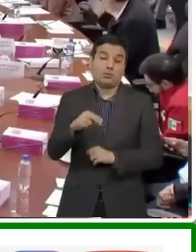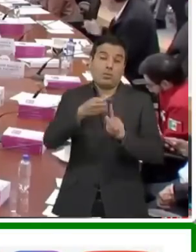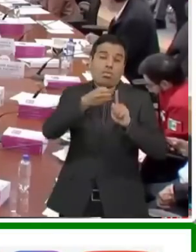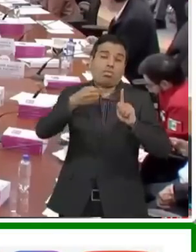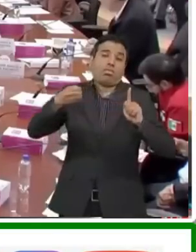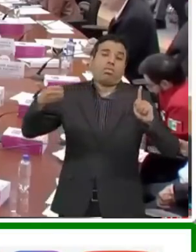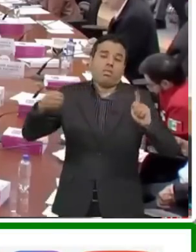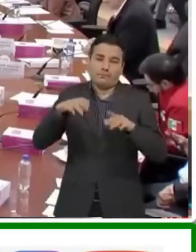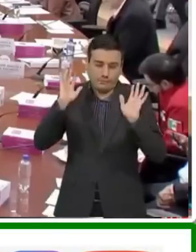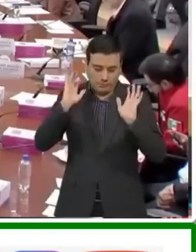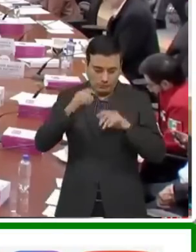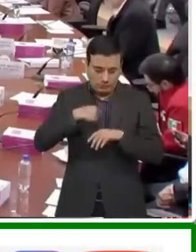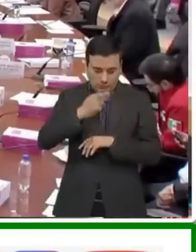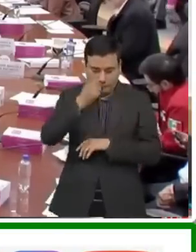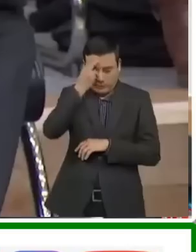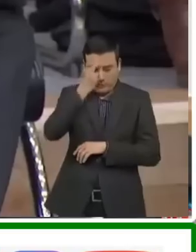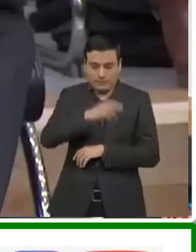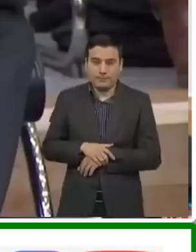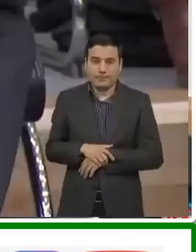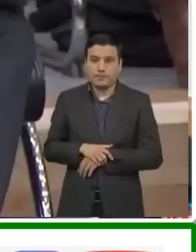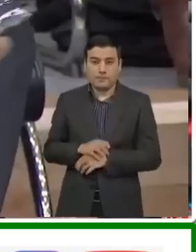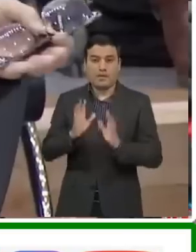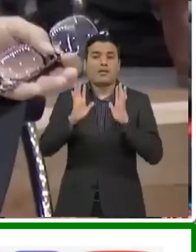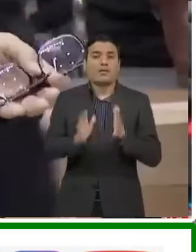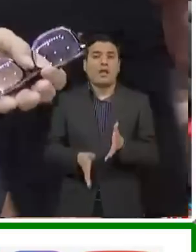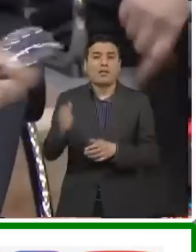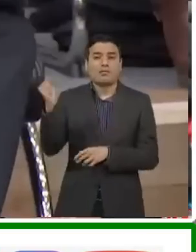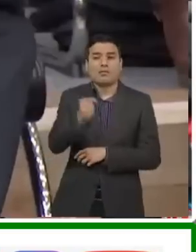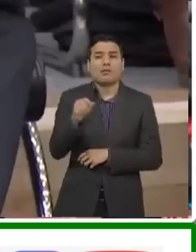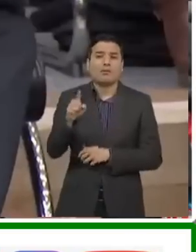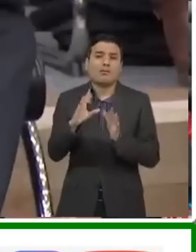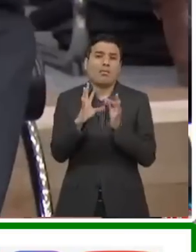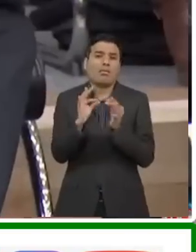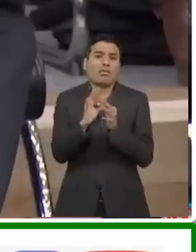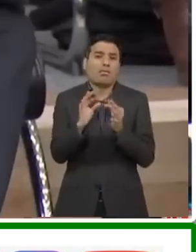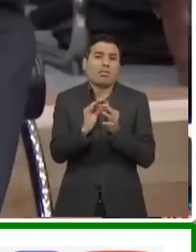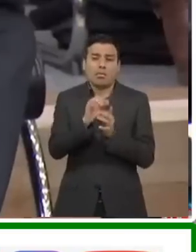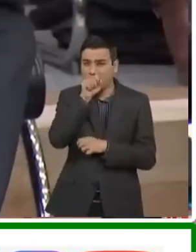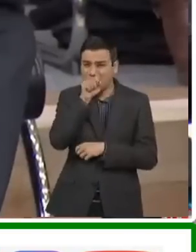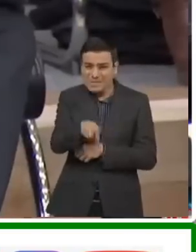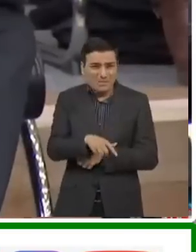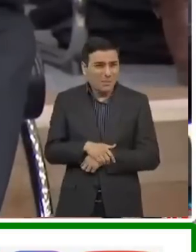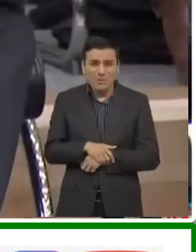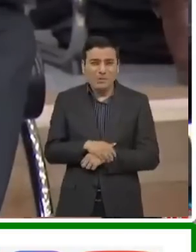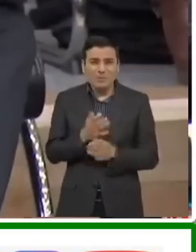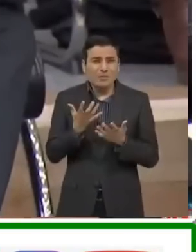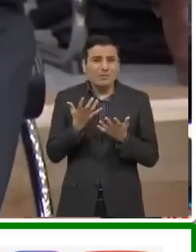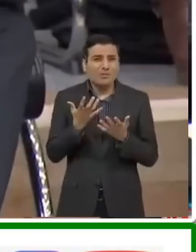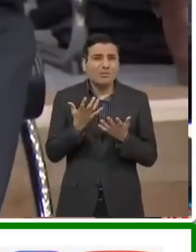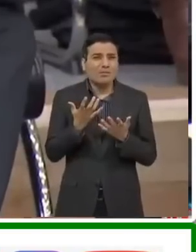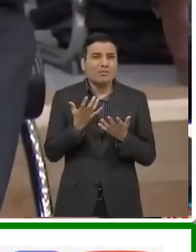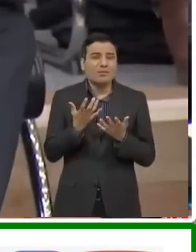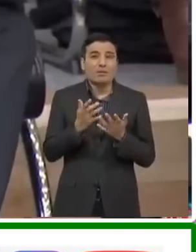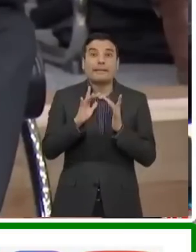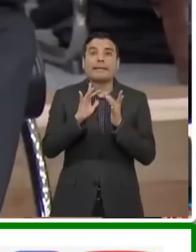son muchísimos. Entonces, ya la trajeron a decir lo mismo, a repetir el mismo discurso de la mano con toda esta campaña en